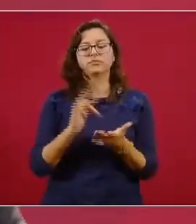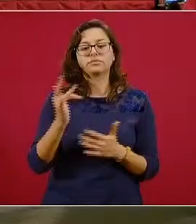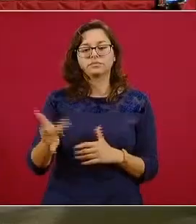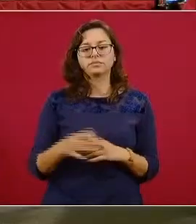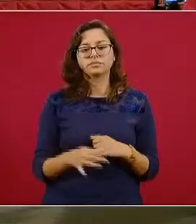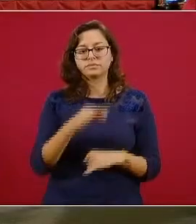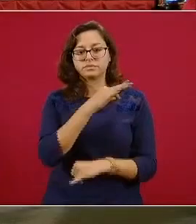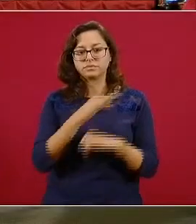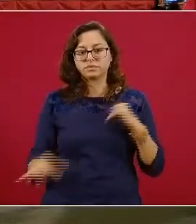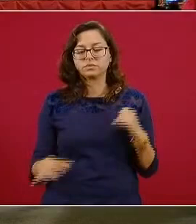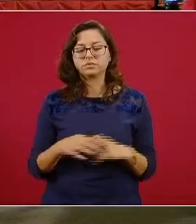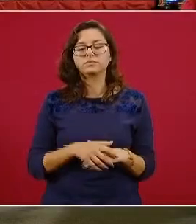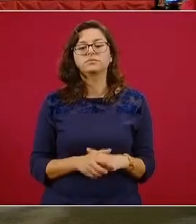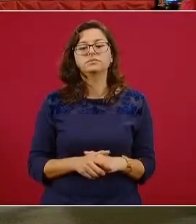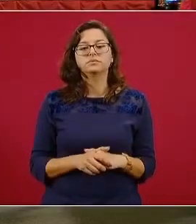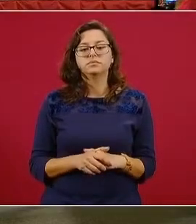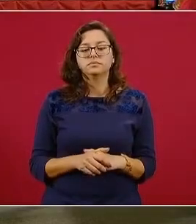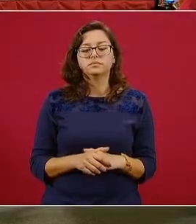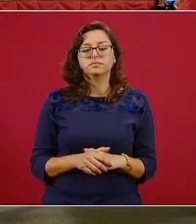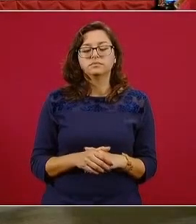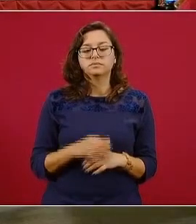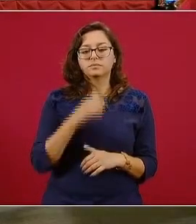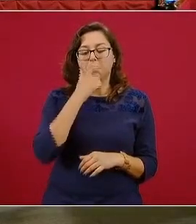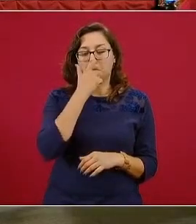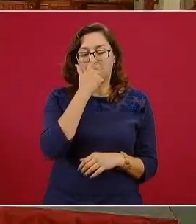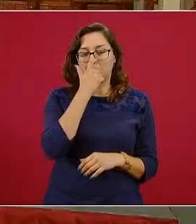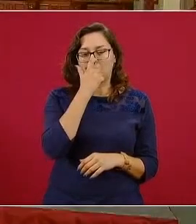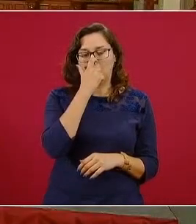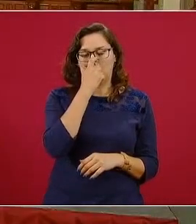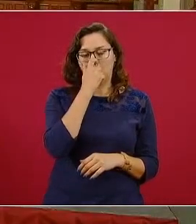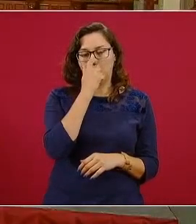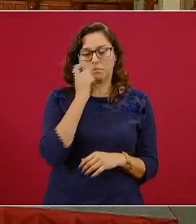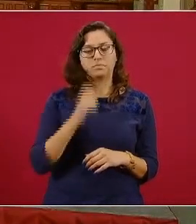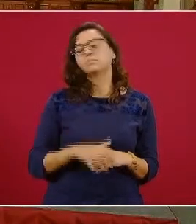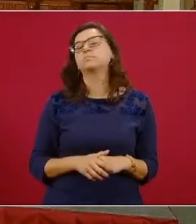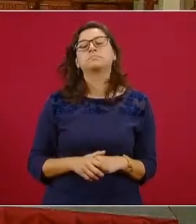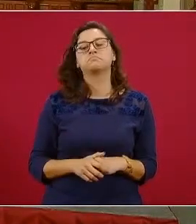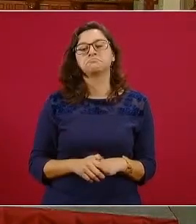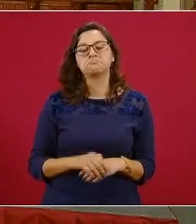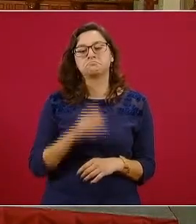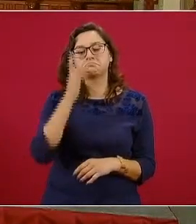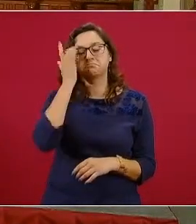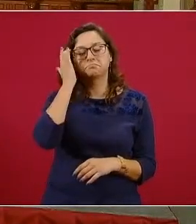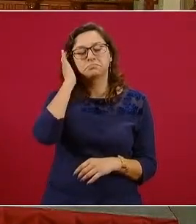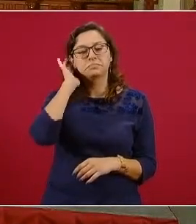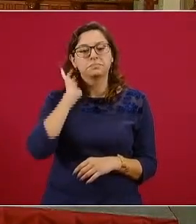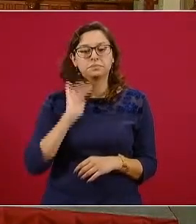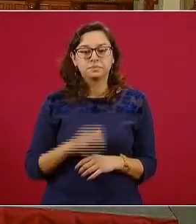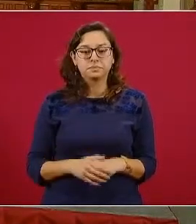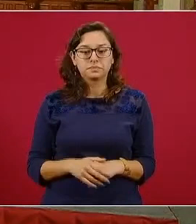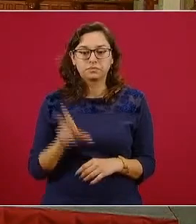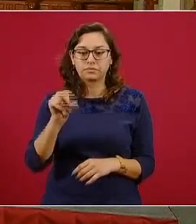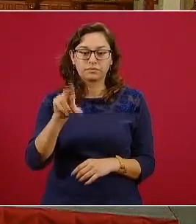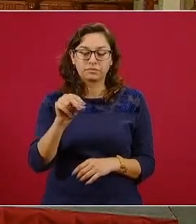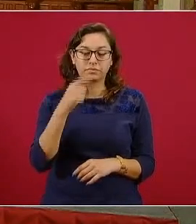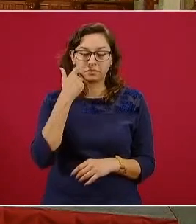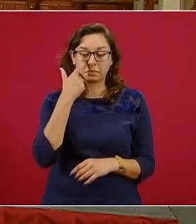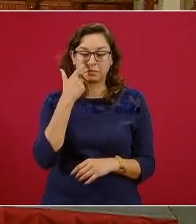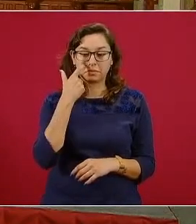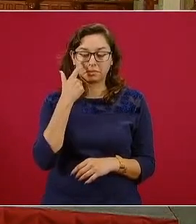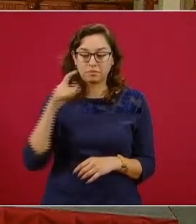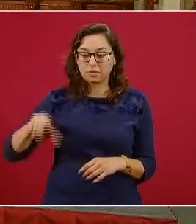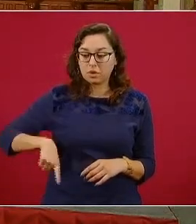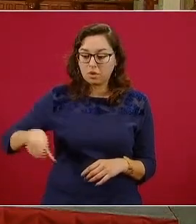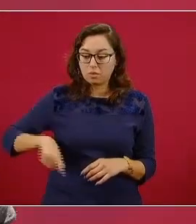última. No, el sector público no subsidia o patrocina al sector privado.